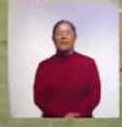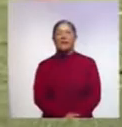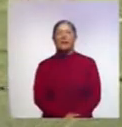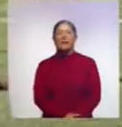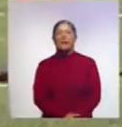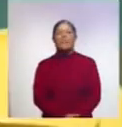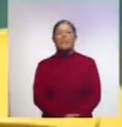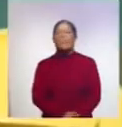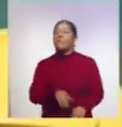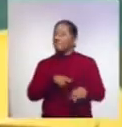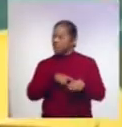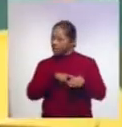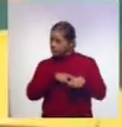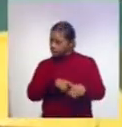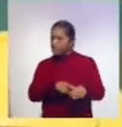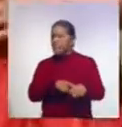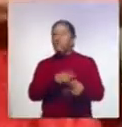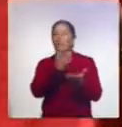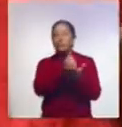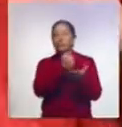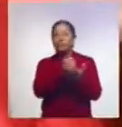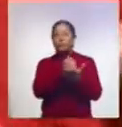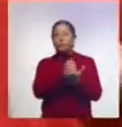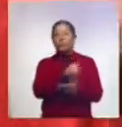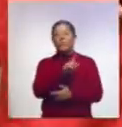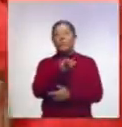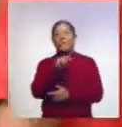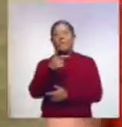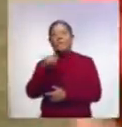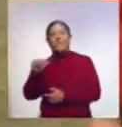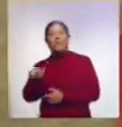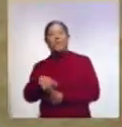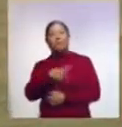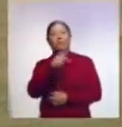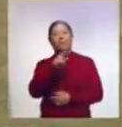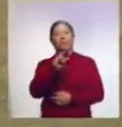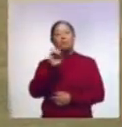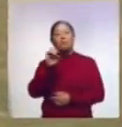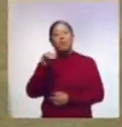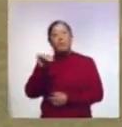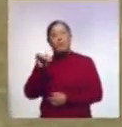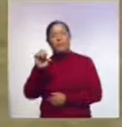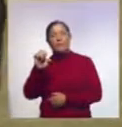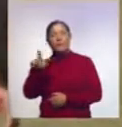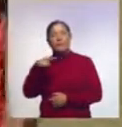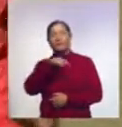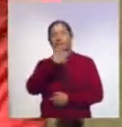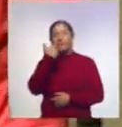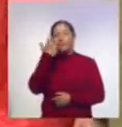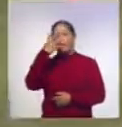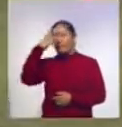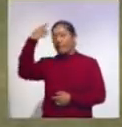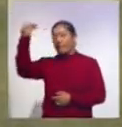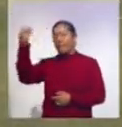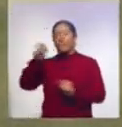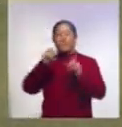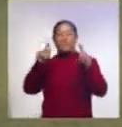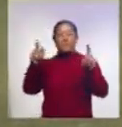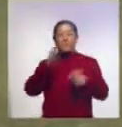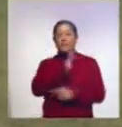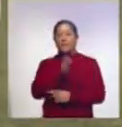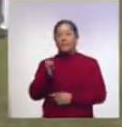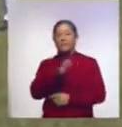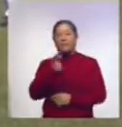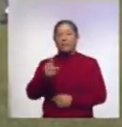Mantener el liderato y lo invicto de la Liga Premier es el reto que tendrá que asumir Coyotes de Tlaxcala en la fecha 6 del torneo, esto